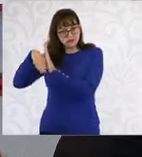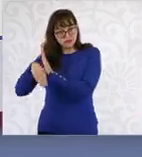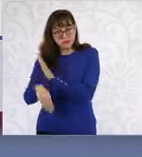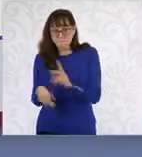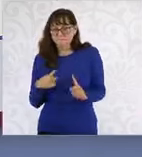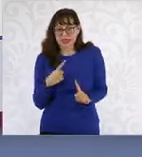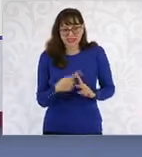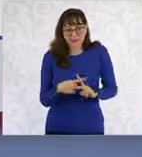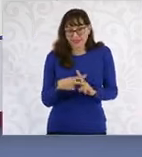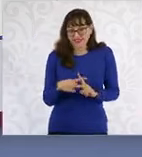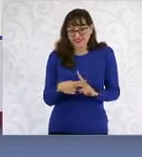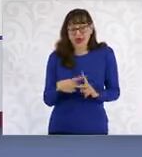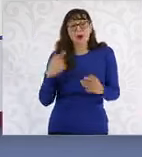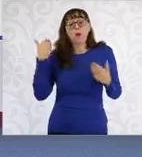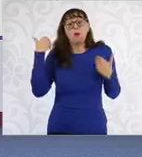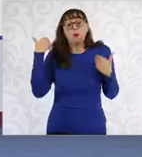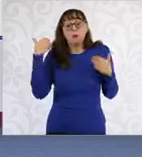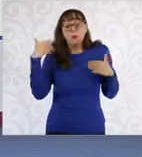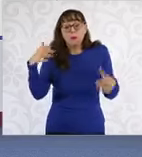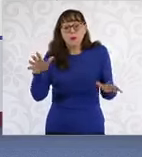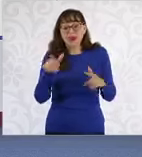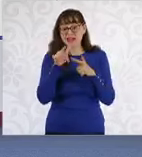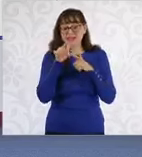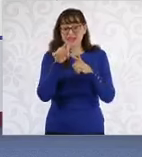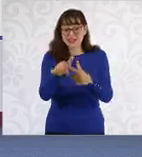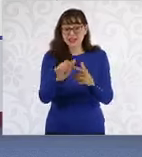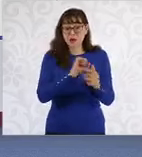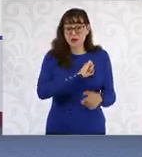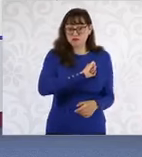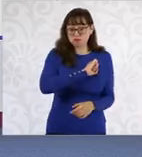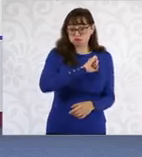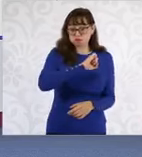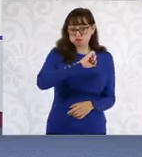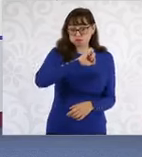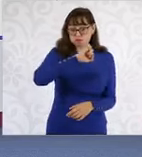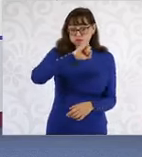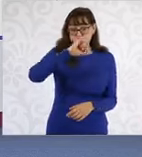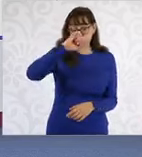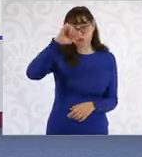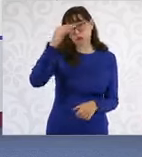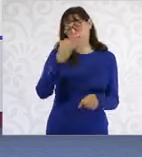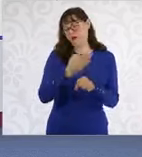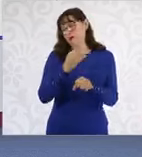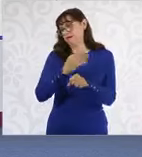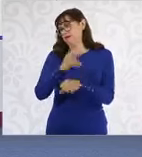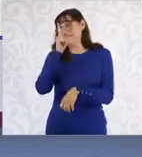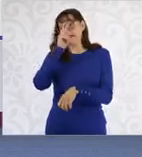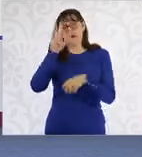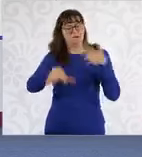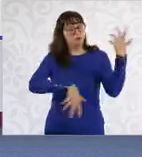pendiente hubiera seguido siendo positiva, pues entonces imagínense dónde estaríamos.